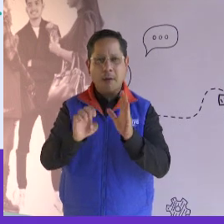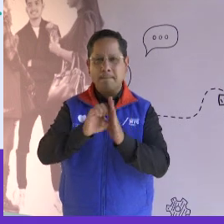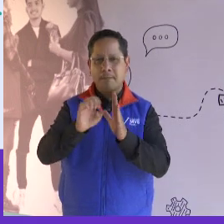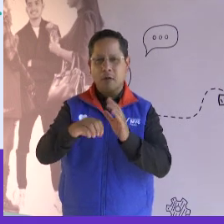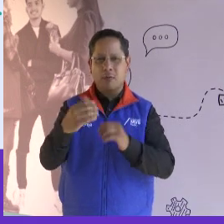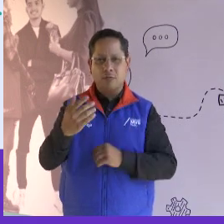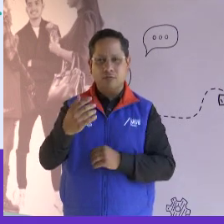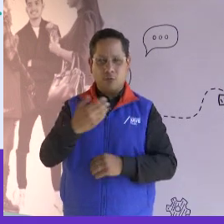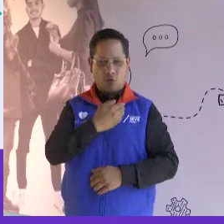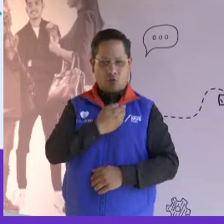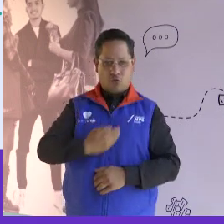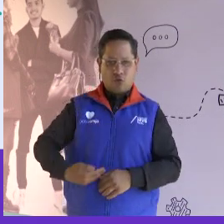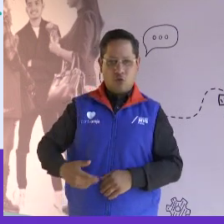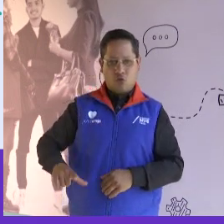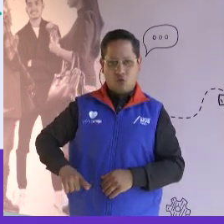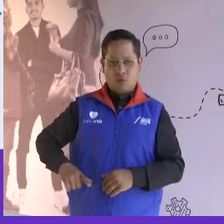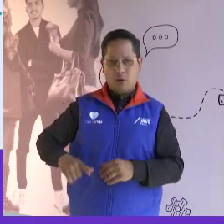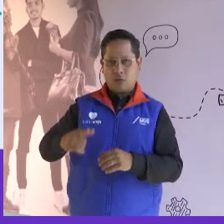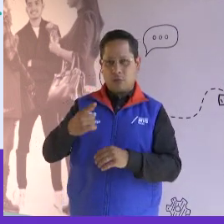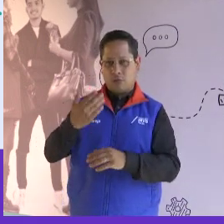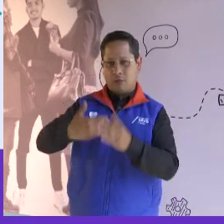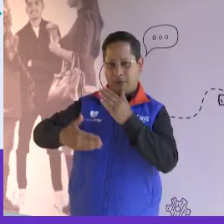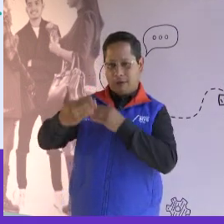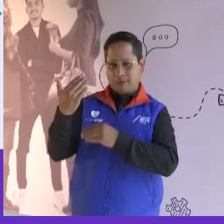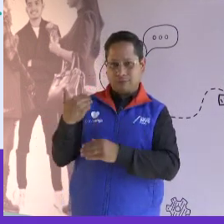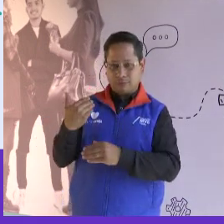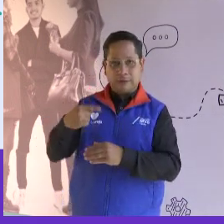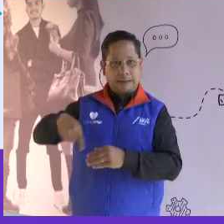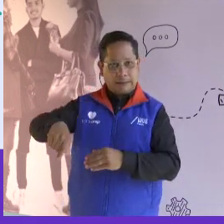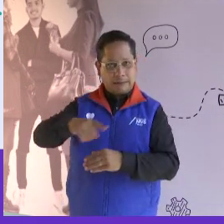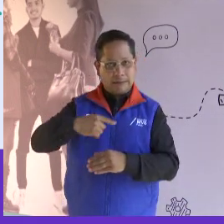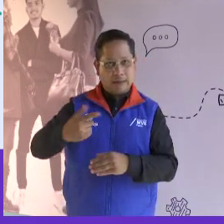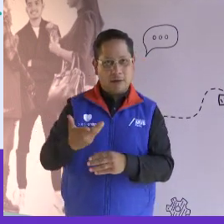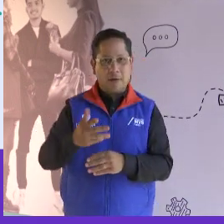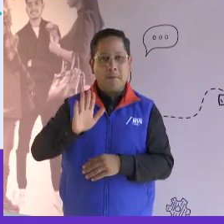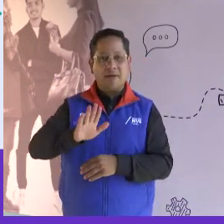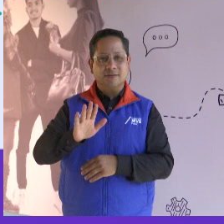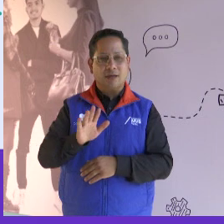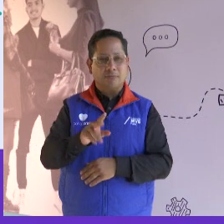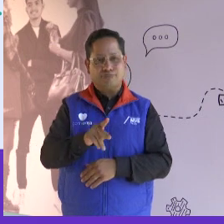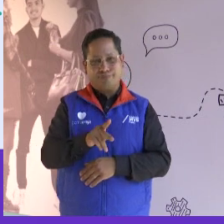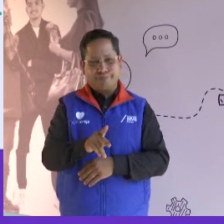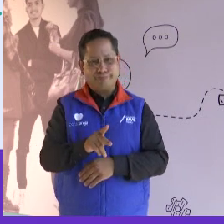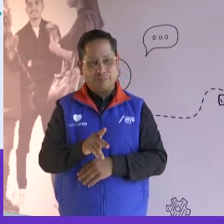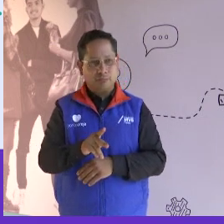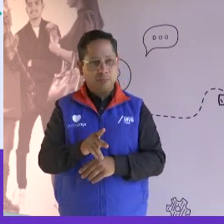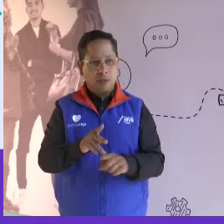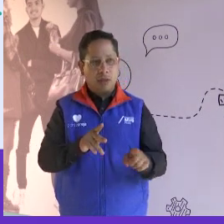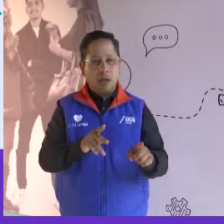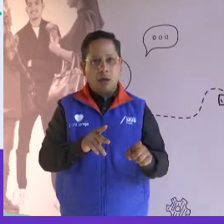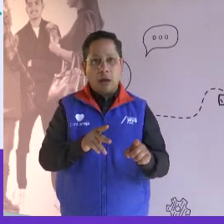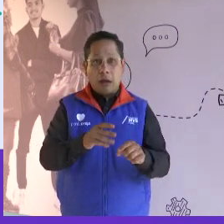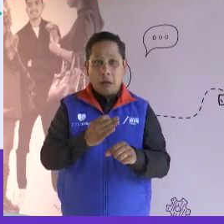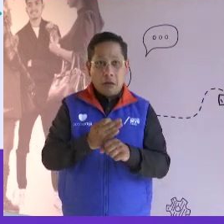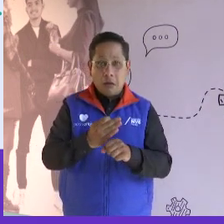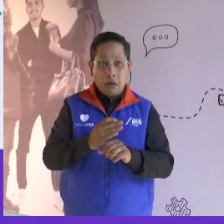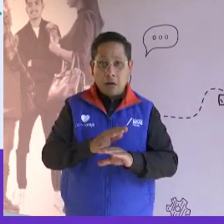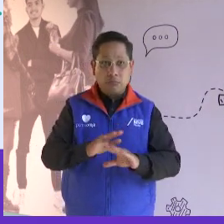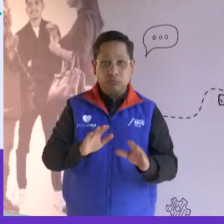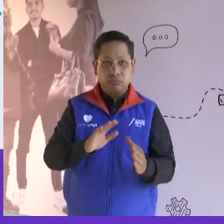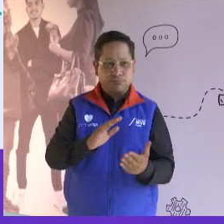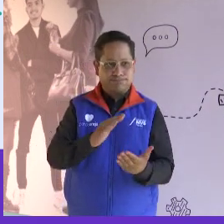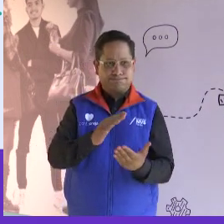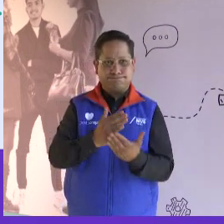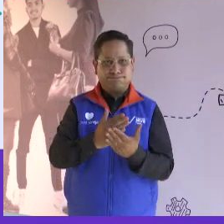anterior, que muchas veces también se prestaban a la foto y a la simulación, hay que decirlo, ya no se están utilizando